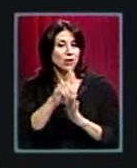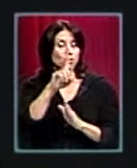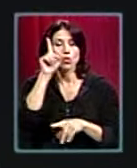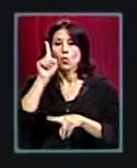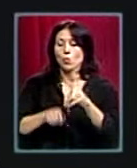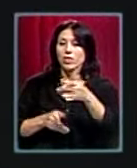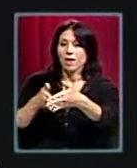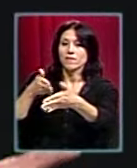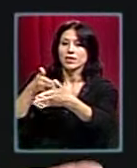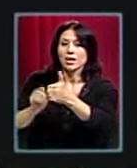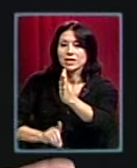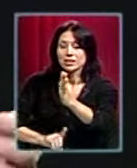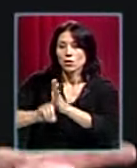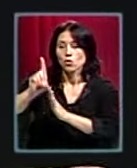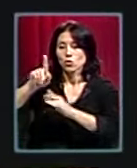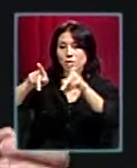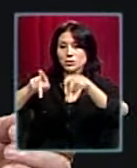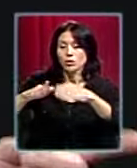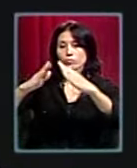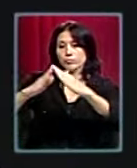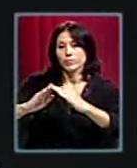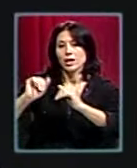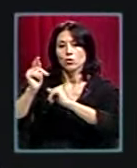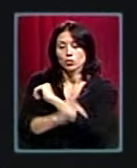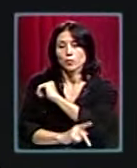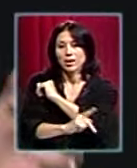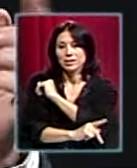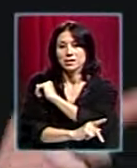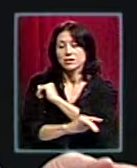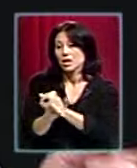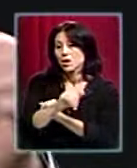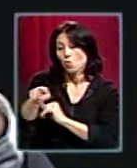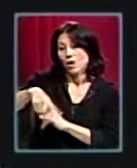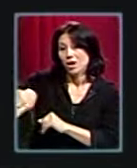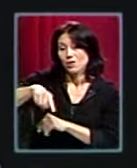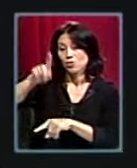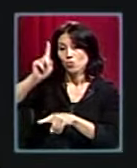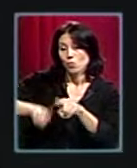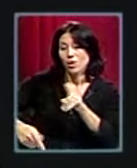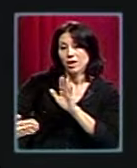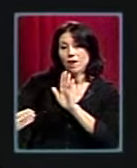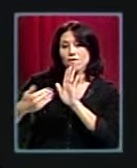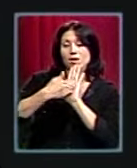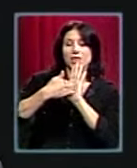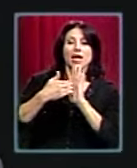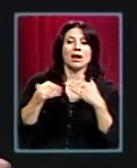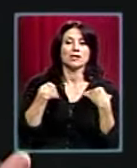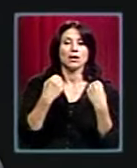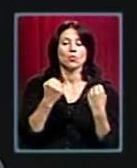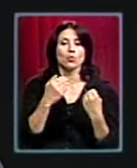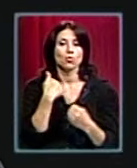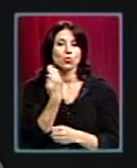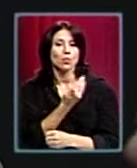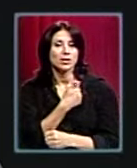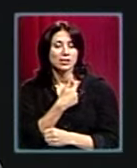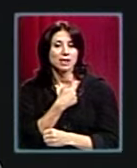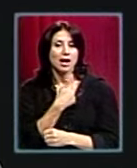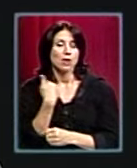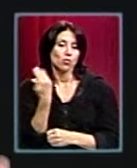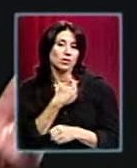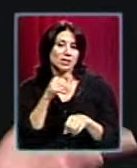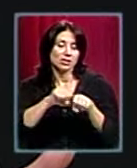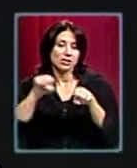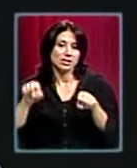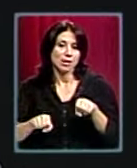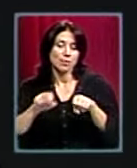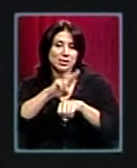de otros países, y lo mismo otros países no deben afectar su desarrollo, la salud nuestra, los ecosistemas nuestros. Paz con la